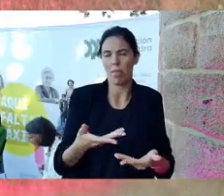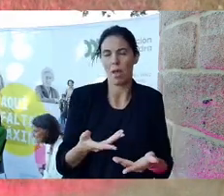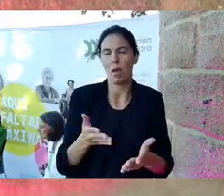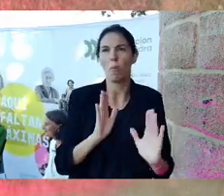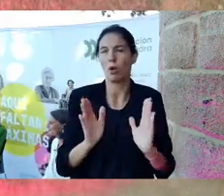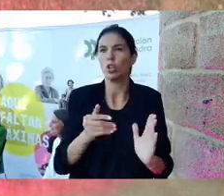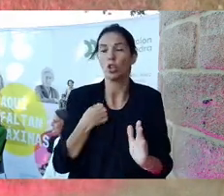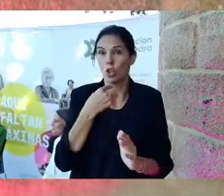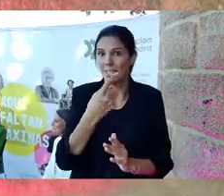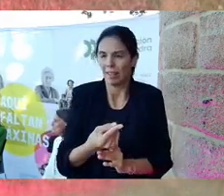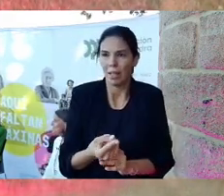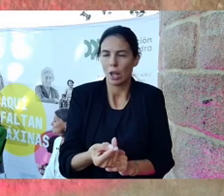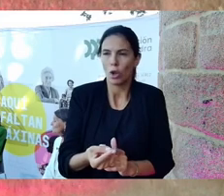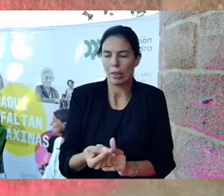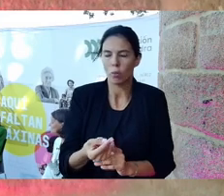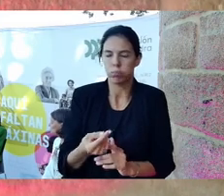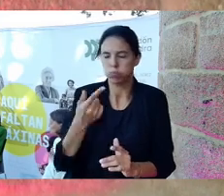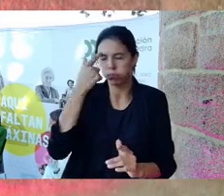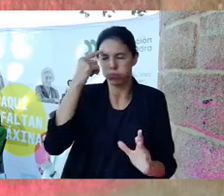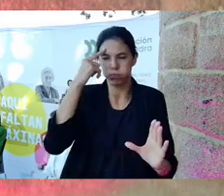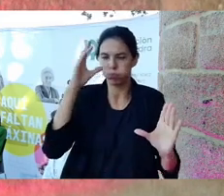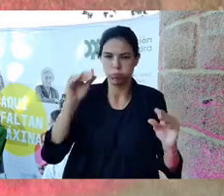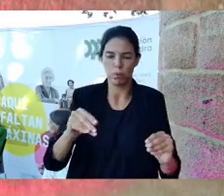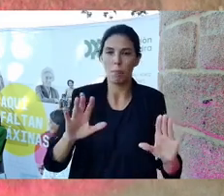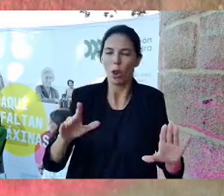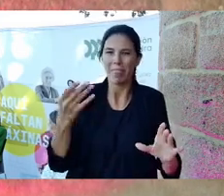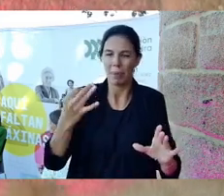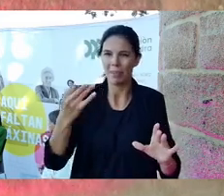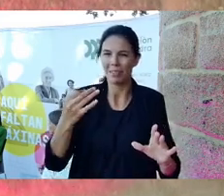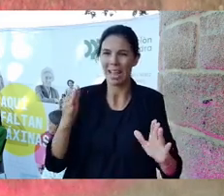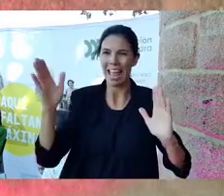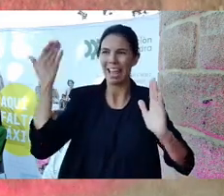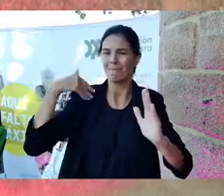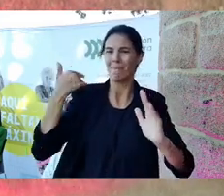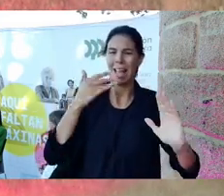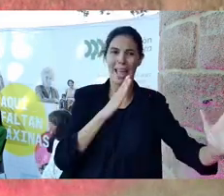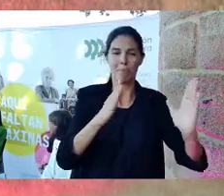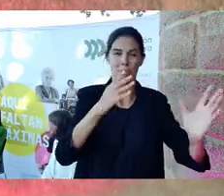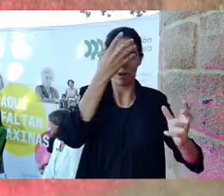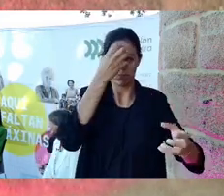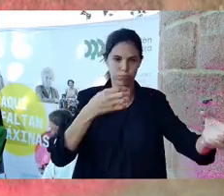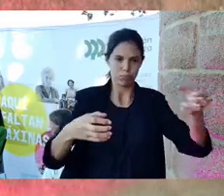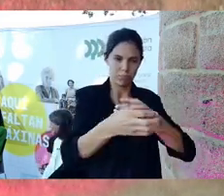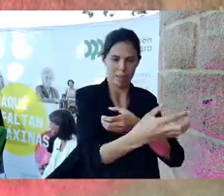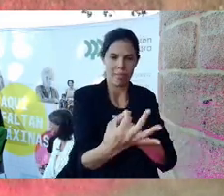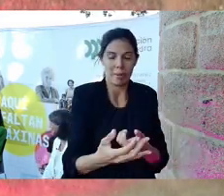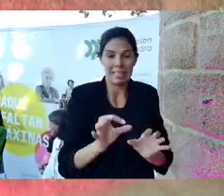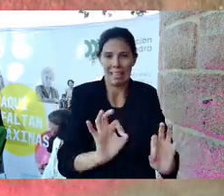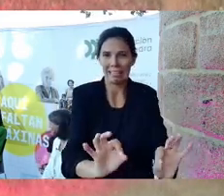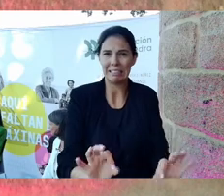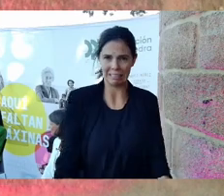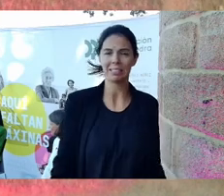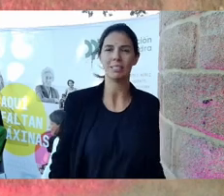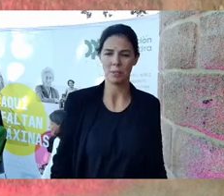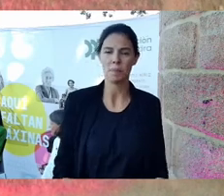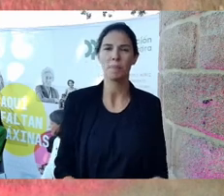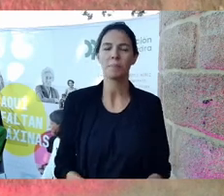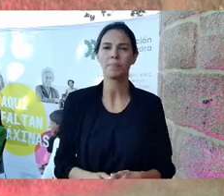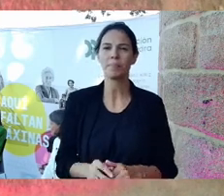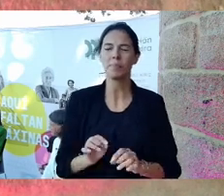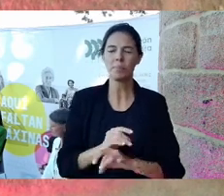es una época muy dura. Ya, yo sé que esto que digo escandaliza, pero hay que ponerse en la mentalidad de la época, y eso era lo que se